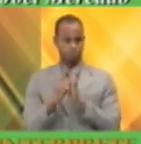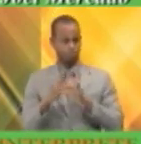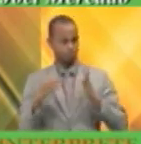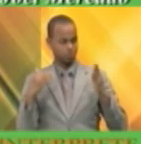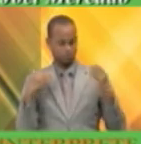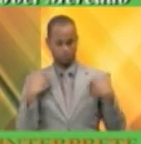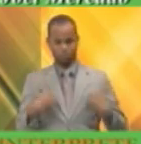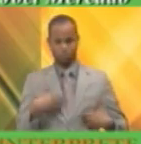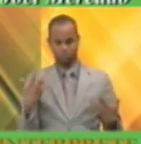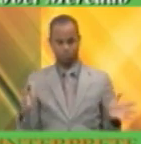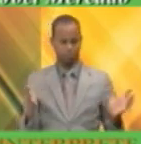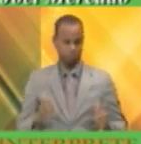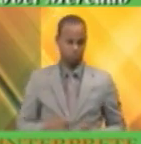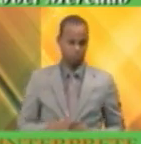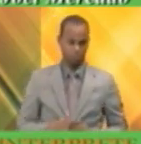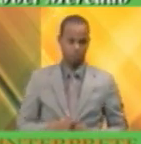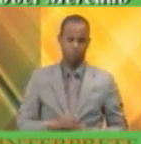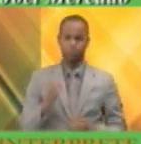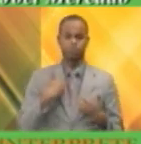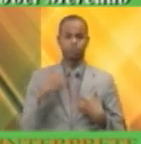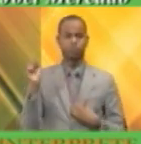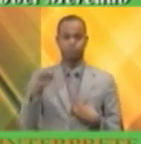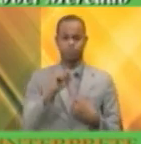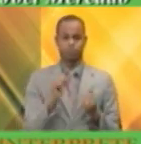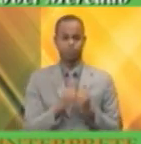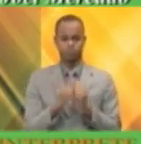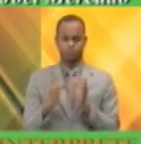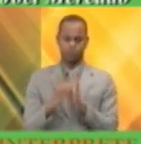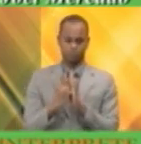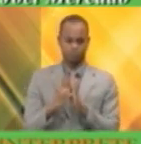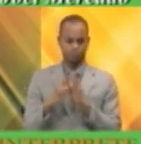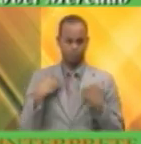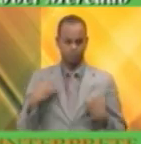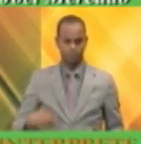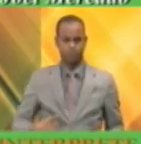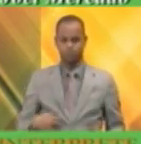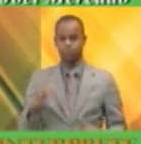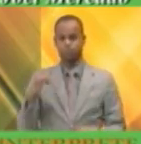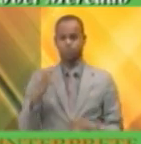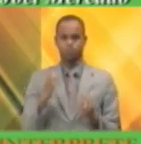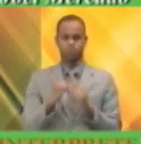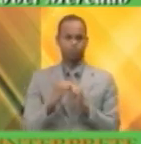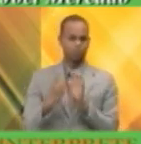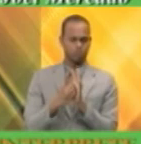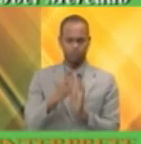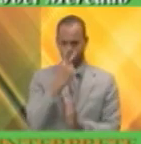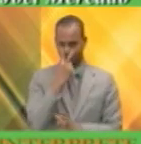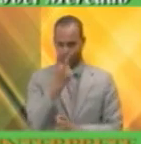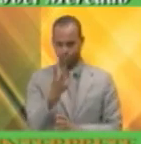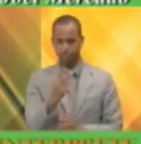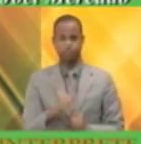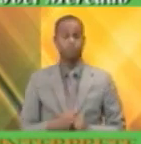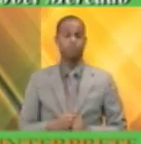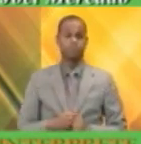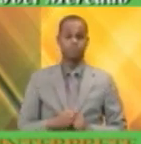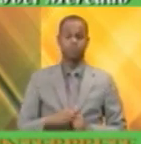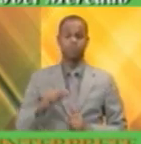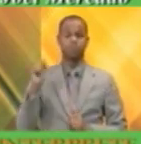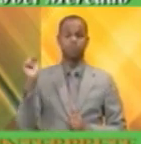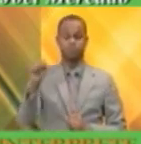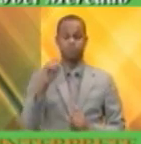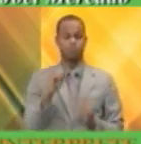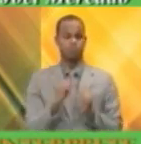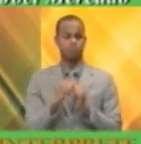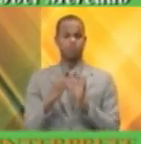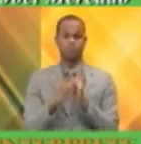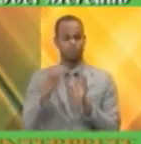Tenemos atletas con discapacidad física, atletas con discapacidad visual, atletas con discapacidad